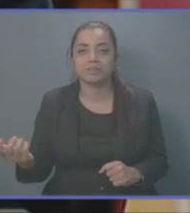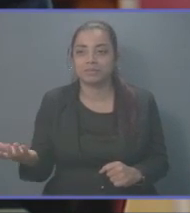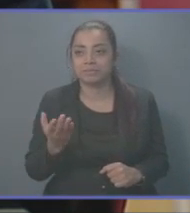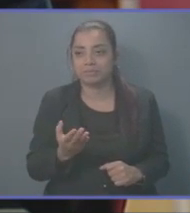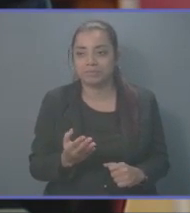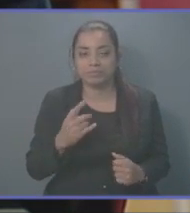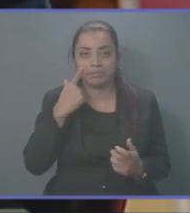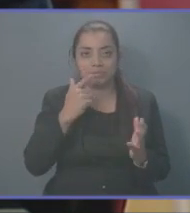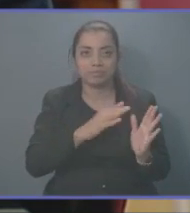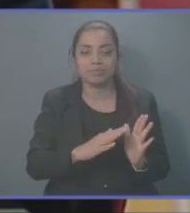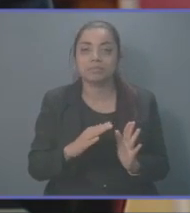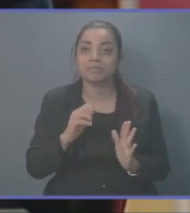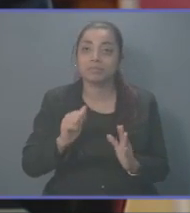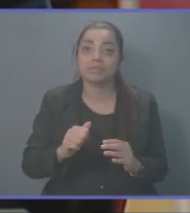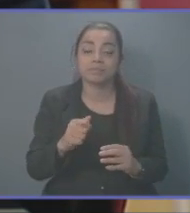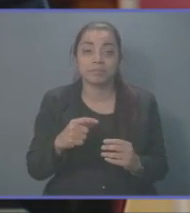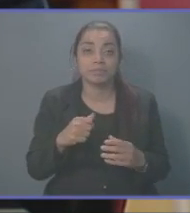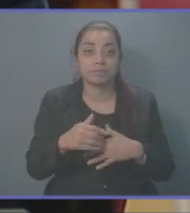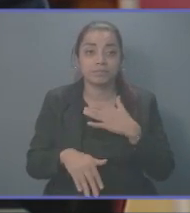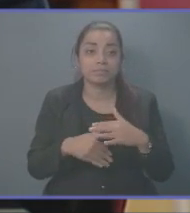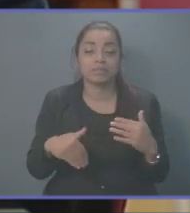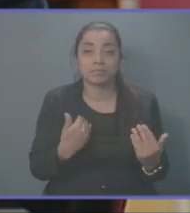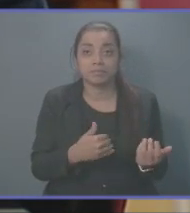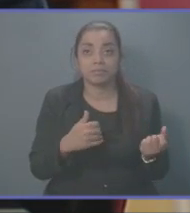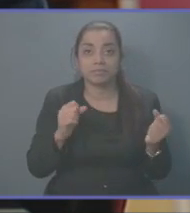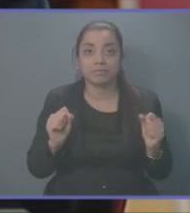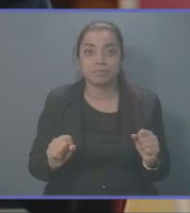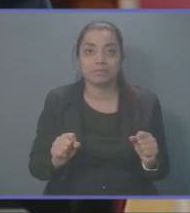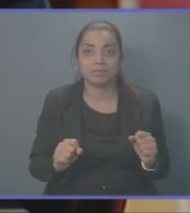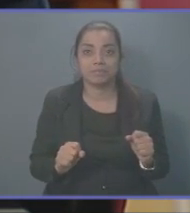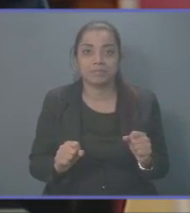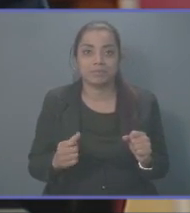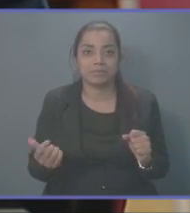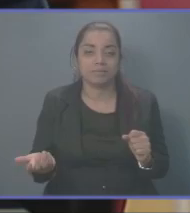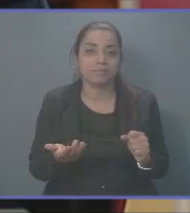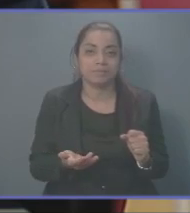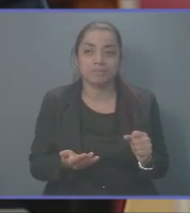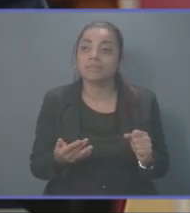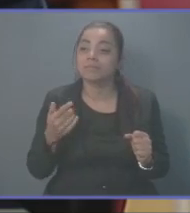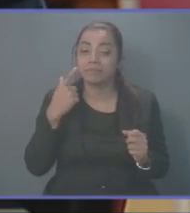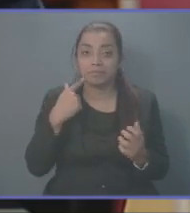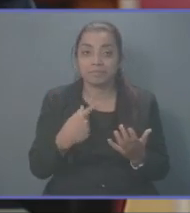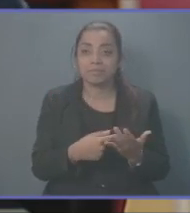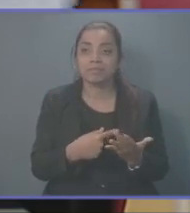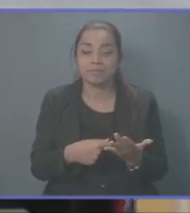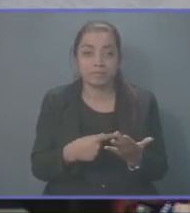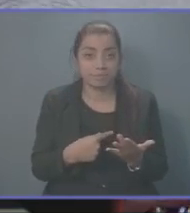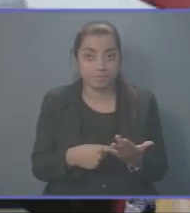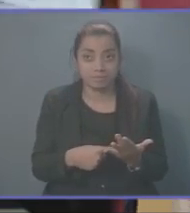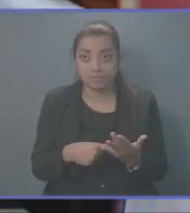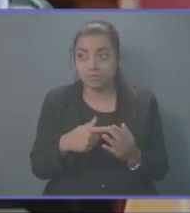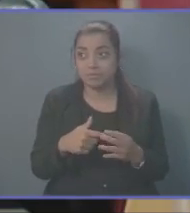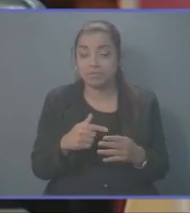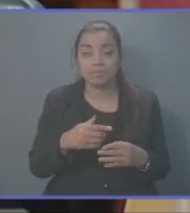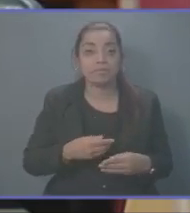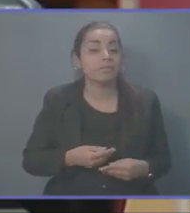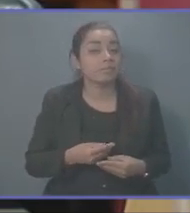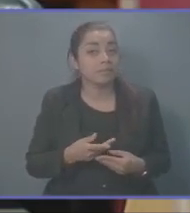que correspondan a los supuestos contemplados en dichas literales o habiéndose emitido la misma, esta